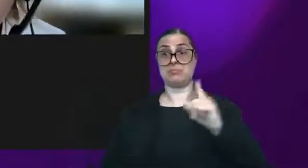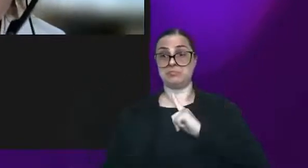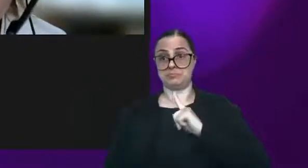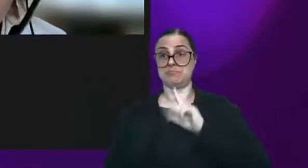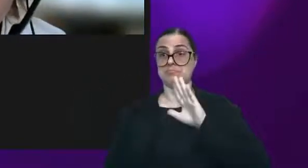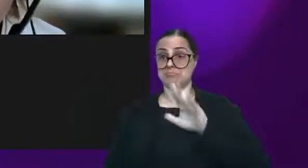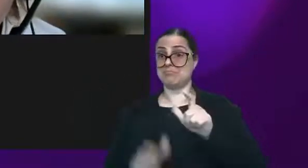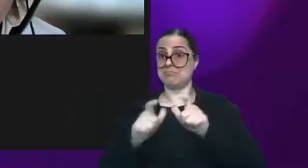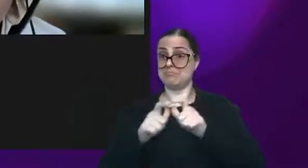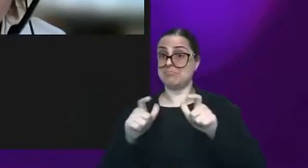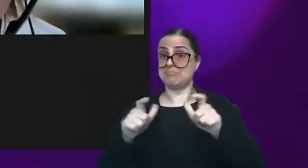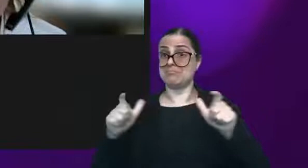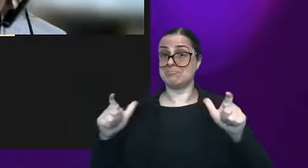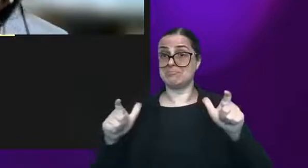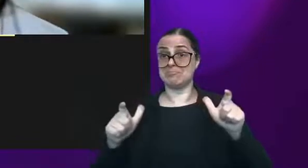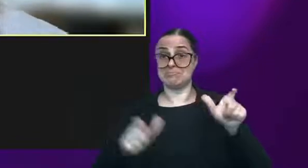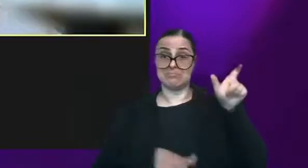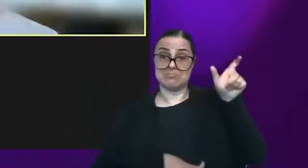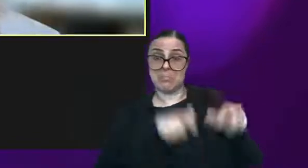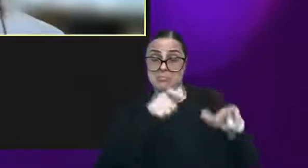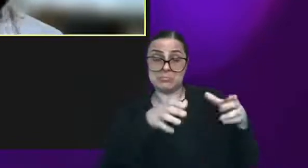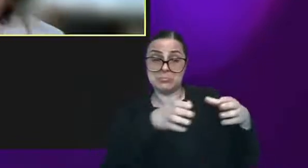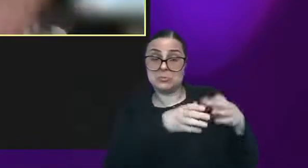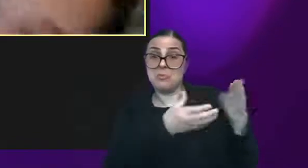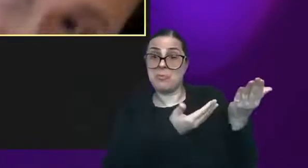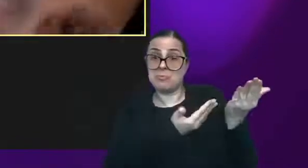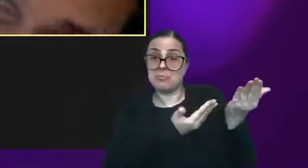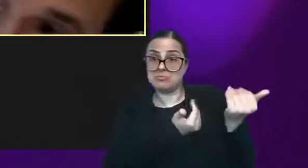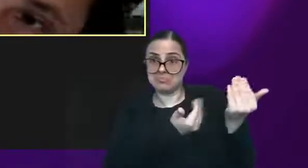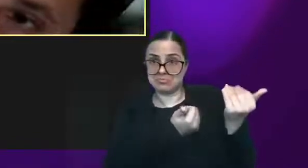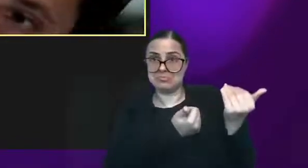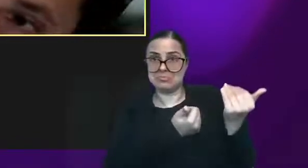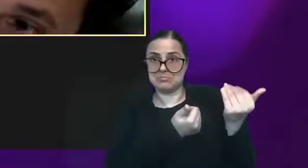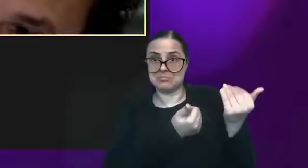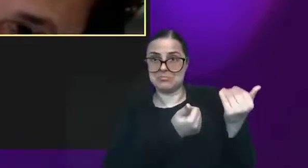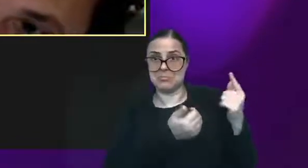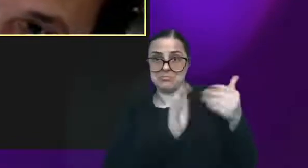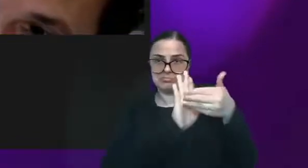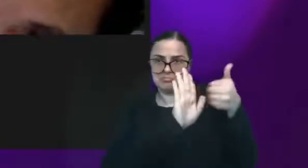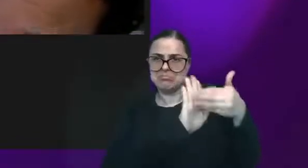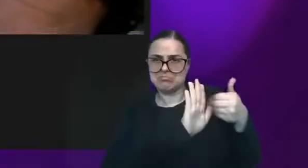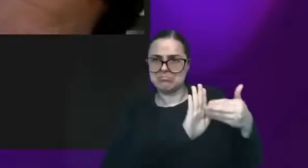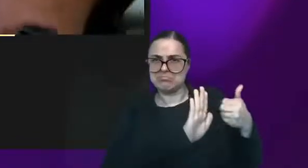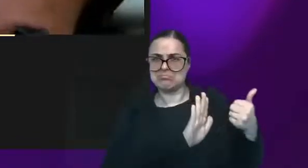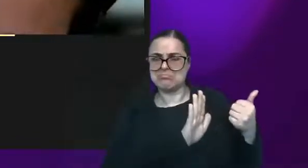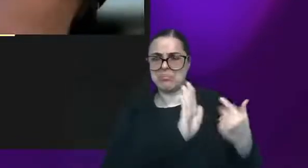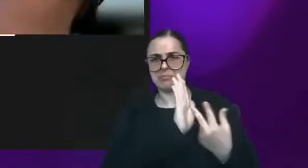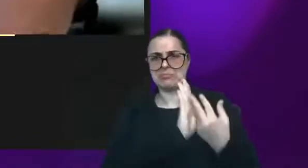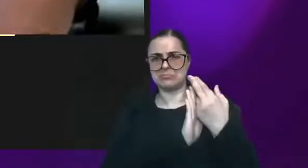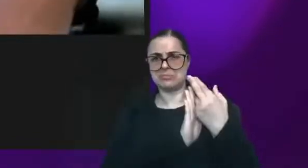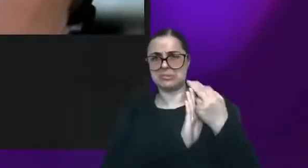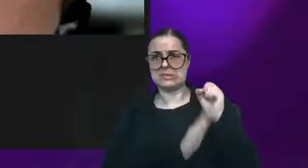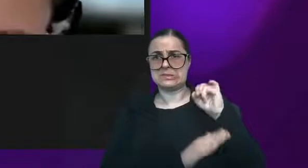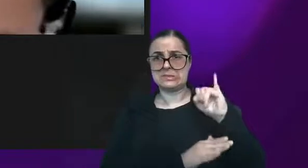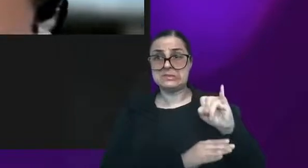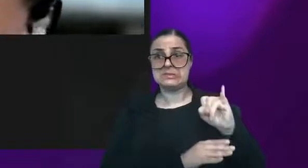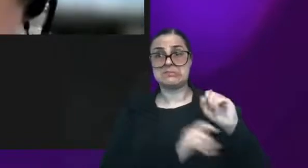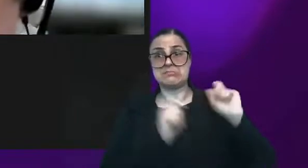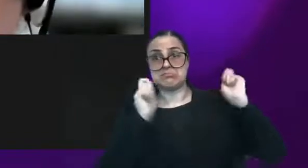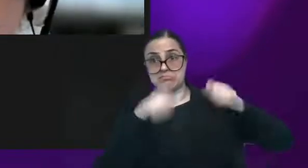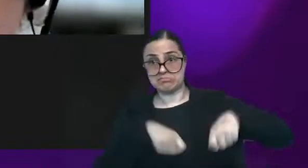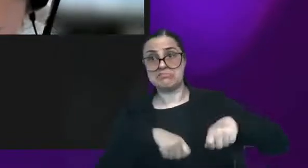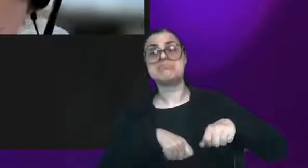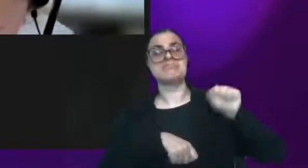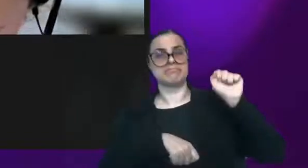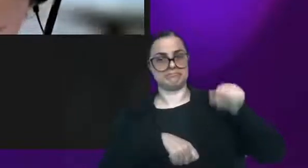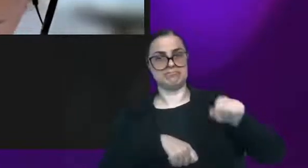de resección. De resección, si se puede. Es resecable, ok. Ok. Outra